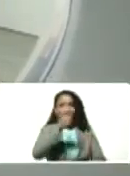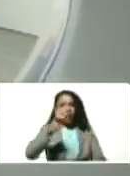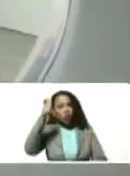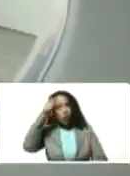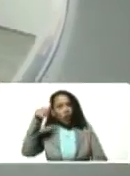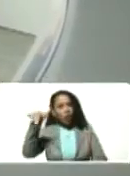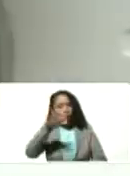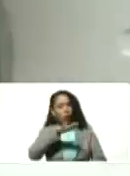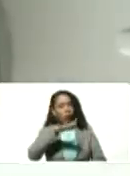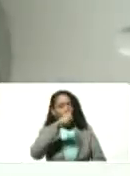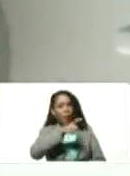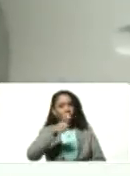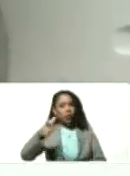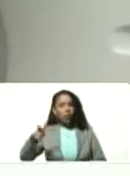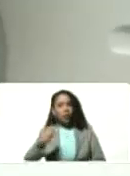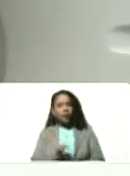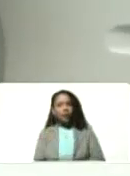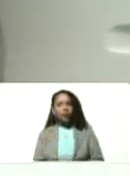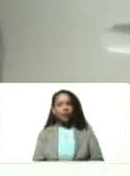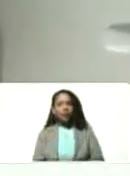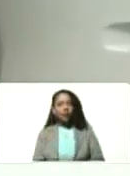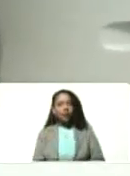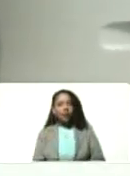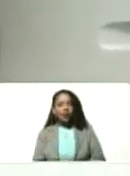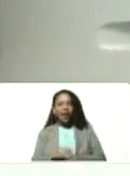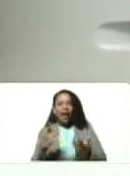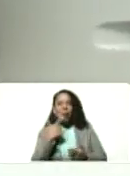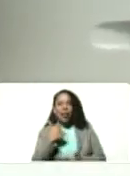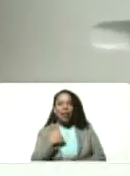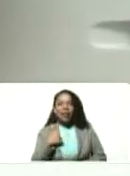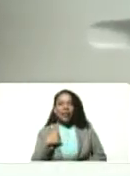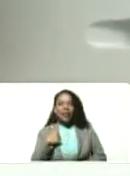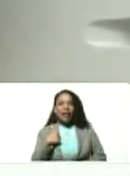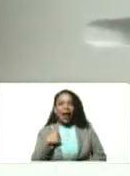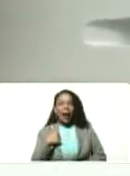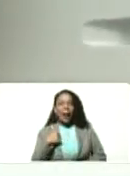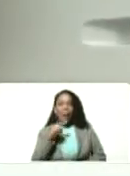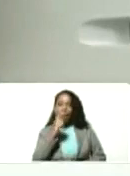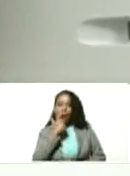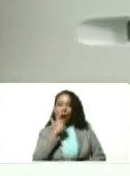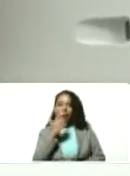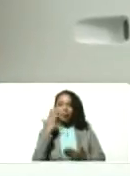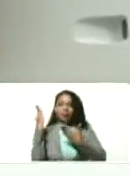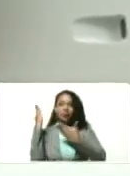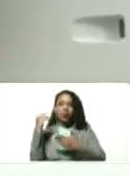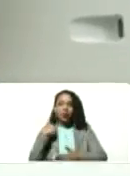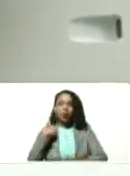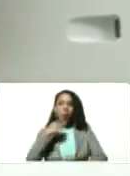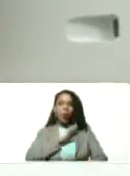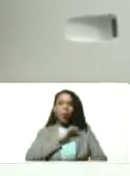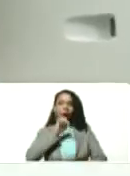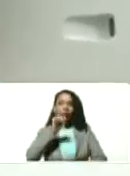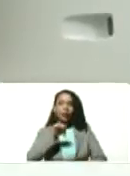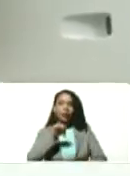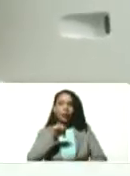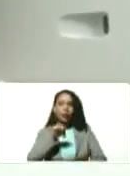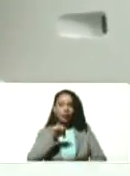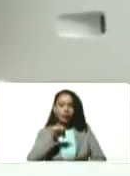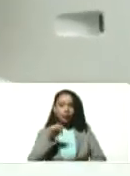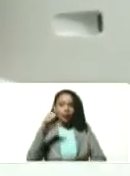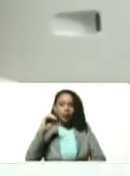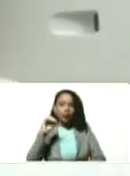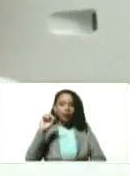pueblo, del ciudadano, de la ciudadana. ¿Qué me dice Vladimir? ¿De dónde eres tú, Vladimir? Yo pertenezco a Holguín. A